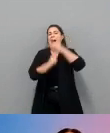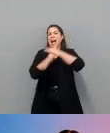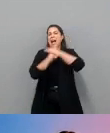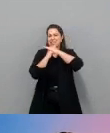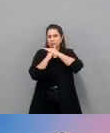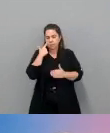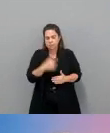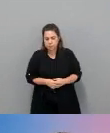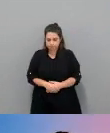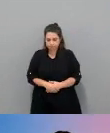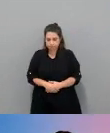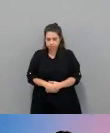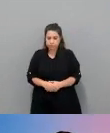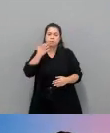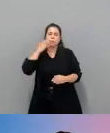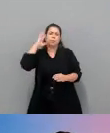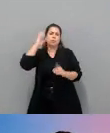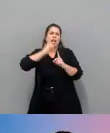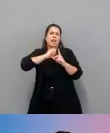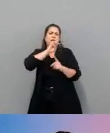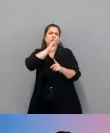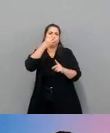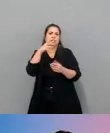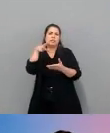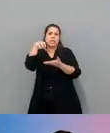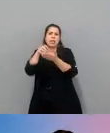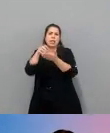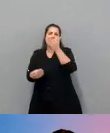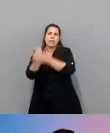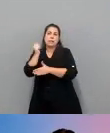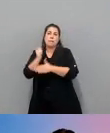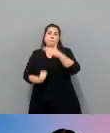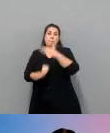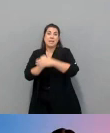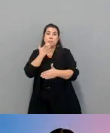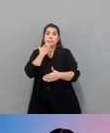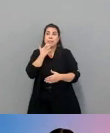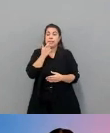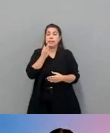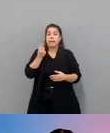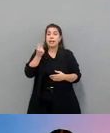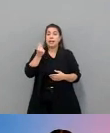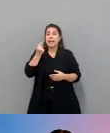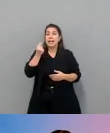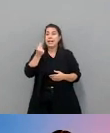me darían máxima, si no tengo ingresos ni patrimonio, serían